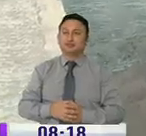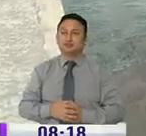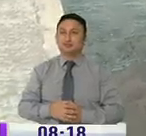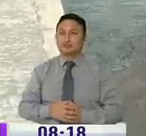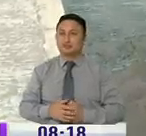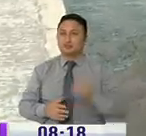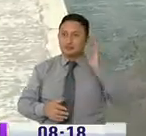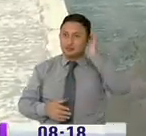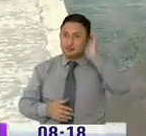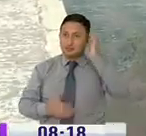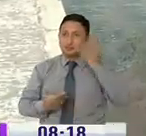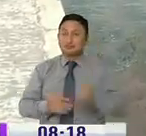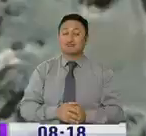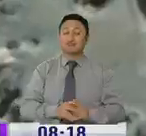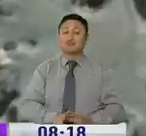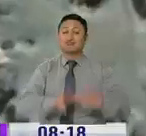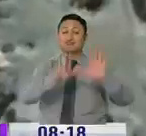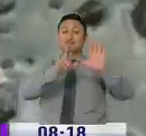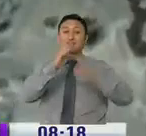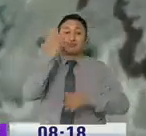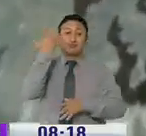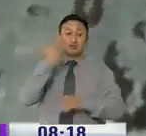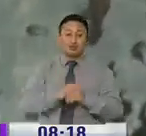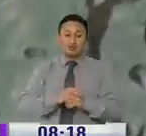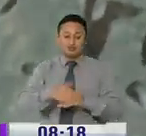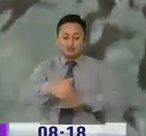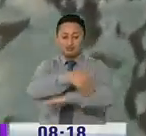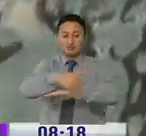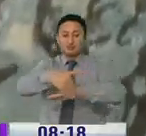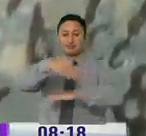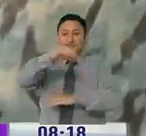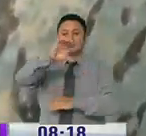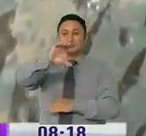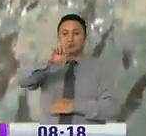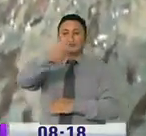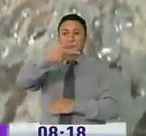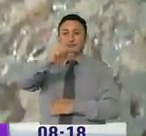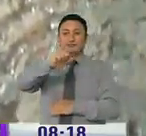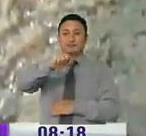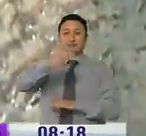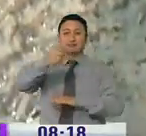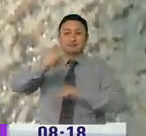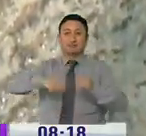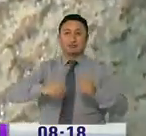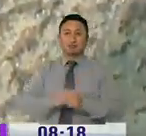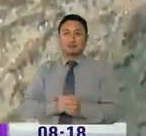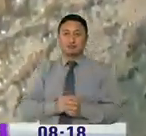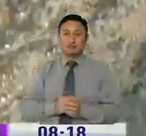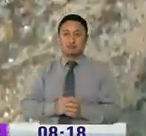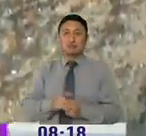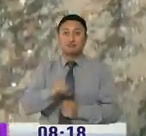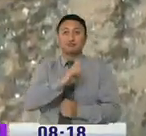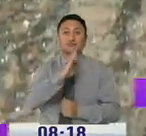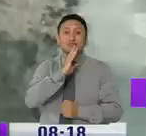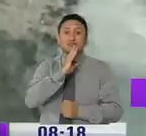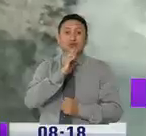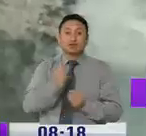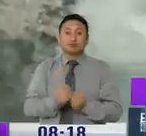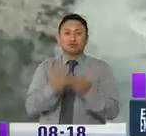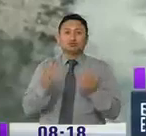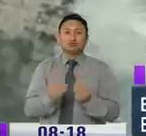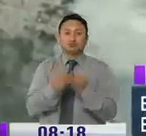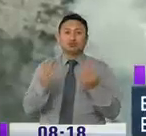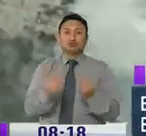Durante 8 días, el daño de una tubería en la calle Cacha y Quitus, en el sector de la Magdalena, al sur de Quito, provocó el desperdicio de varios litros de